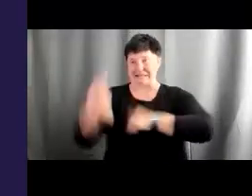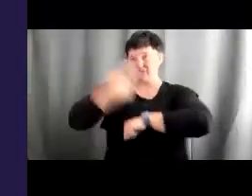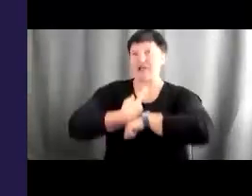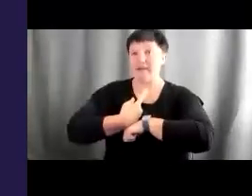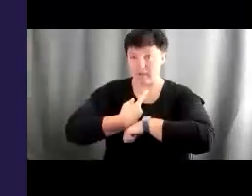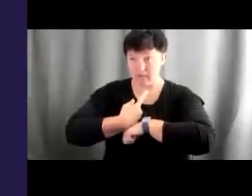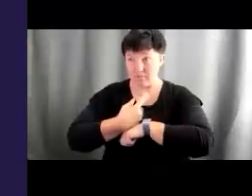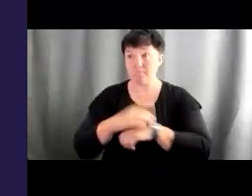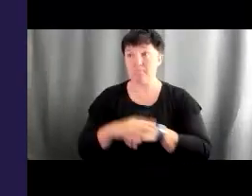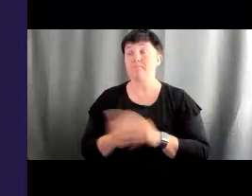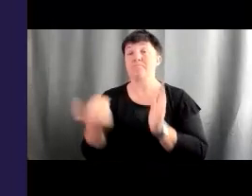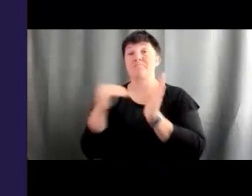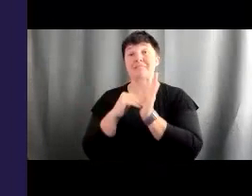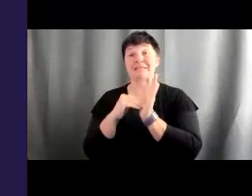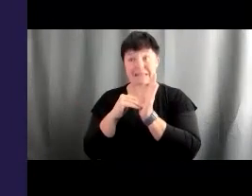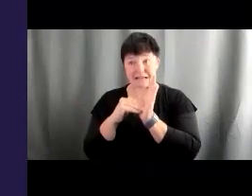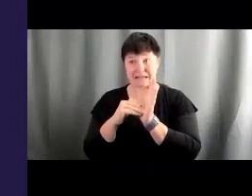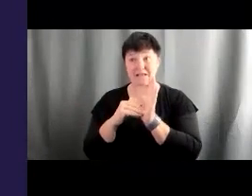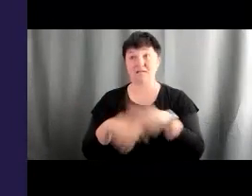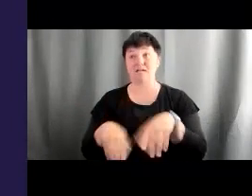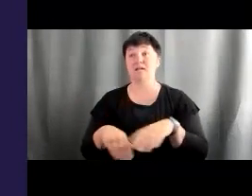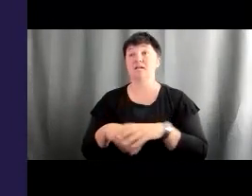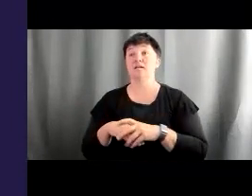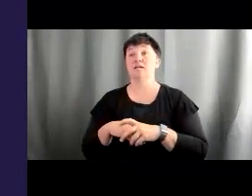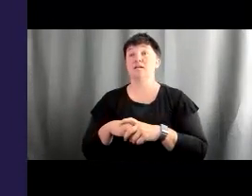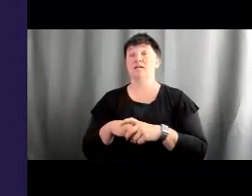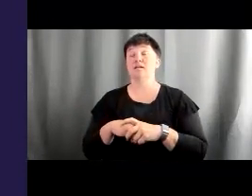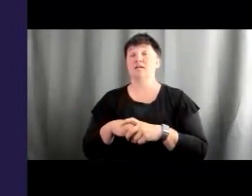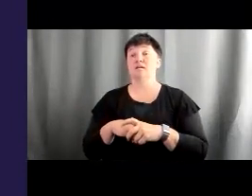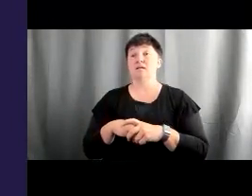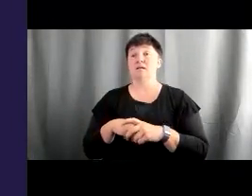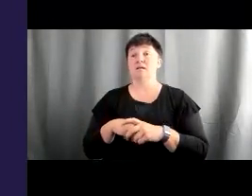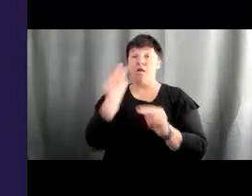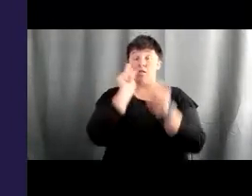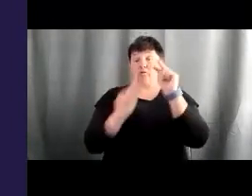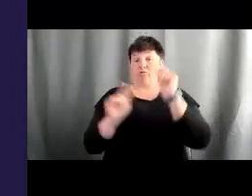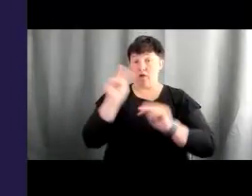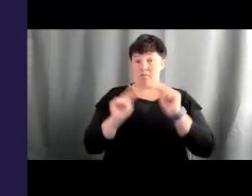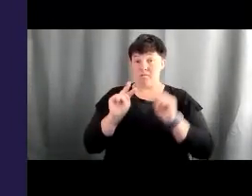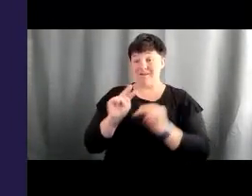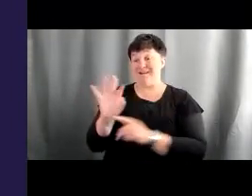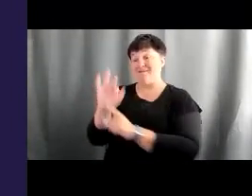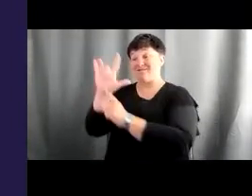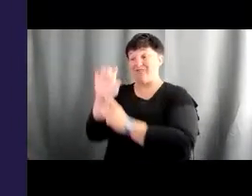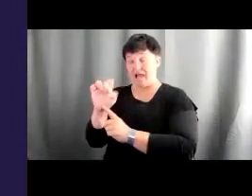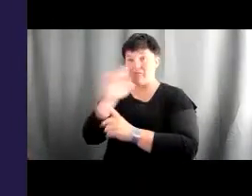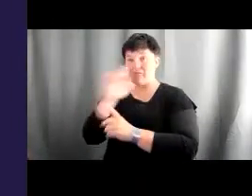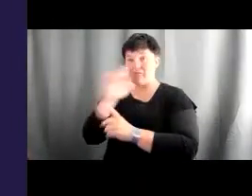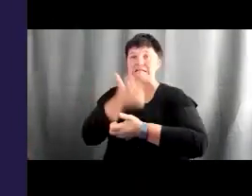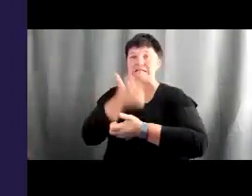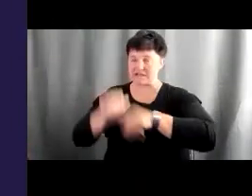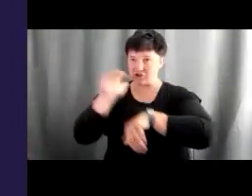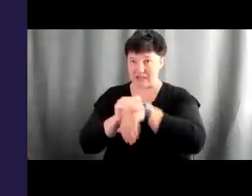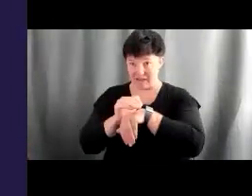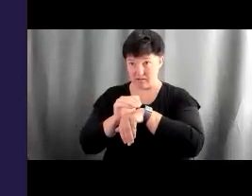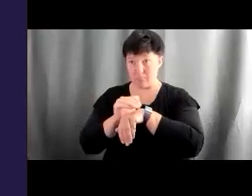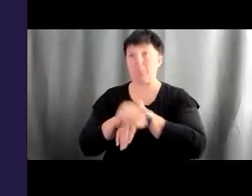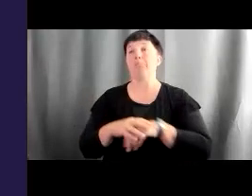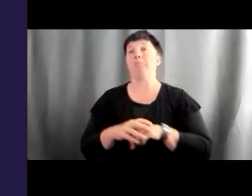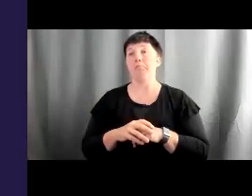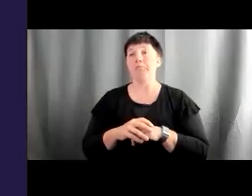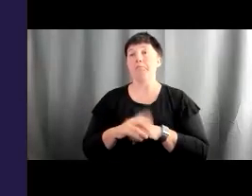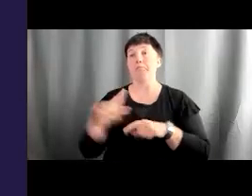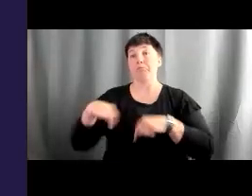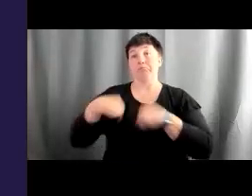nuevo, he dicho que hay una observación y un archivo para cada noche desde enero